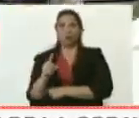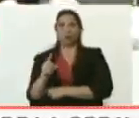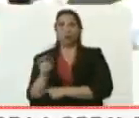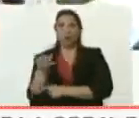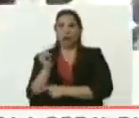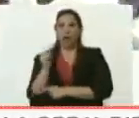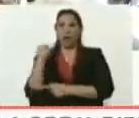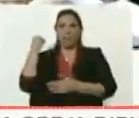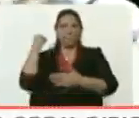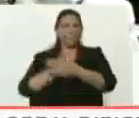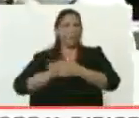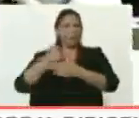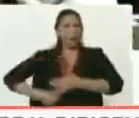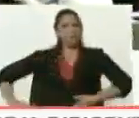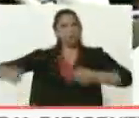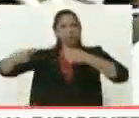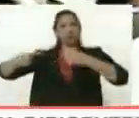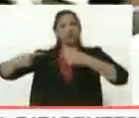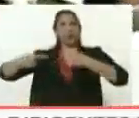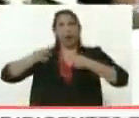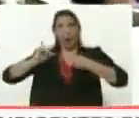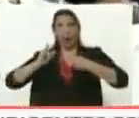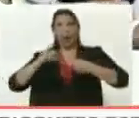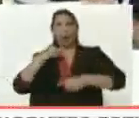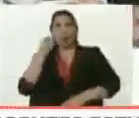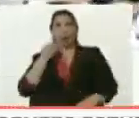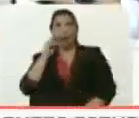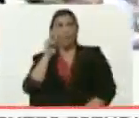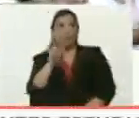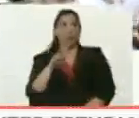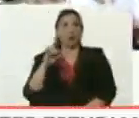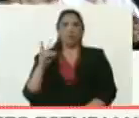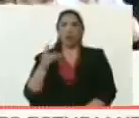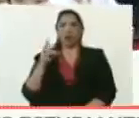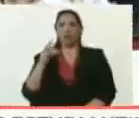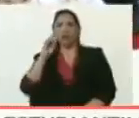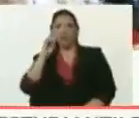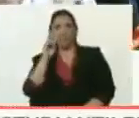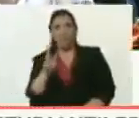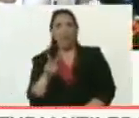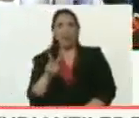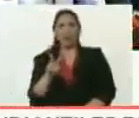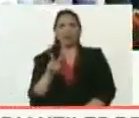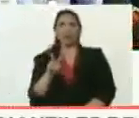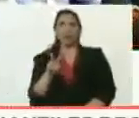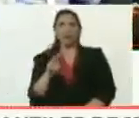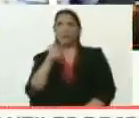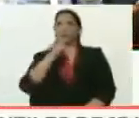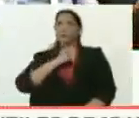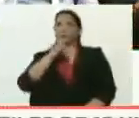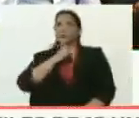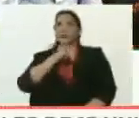en combate, y ahí está la juventud, lo vemos en Bolivia, ahí está la juventud resistiendo una